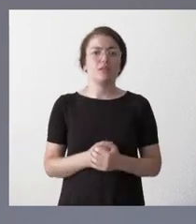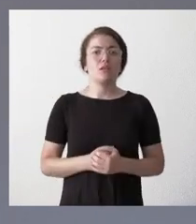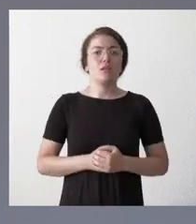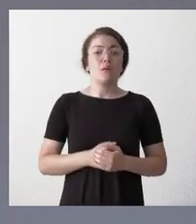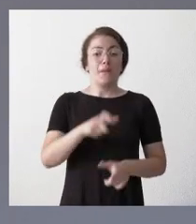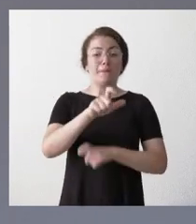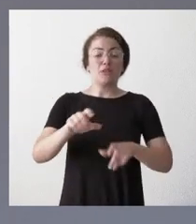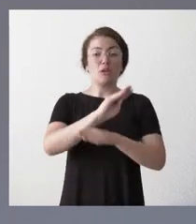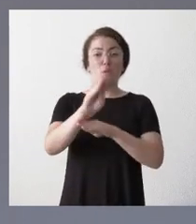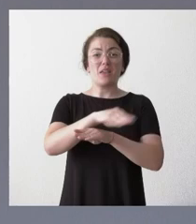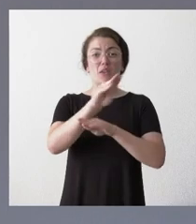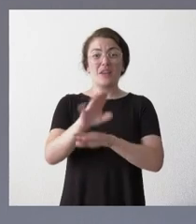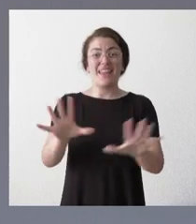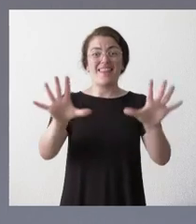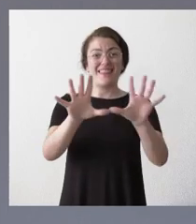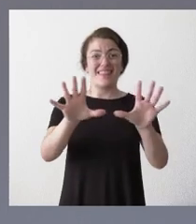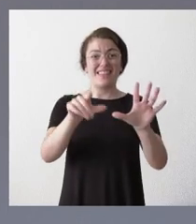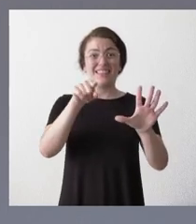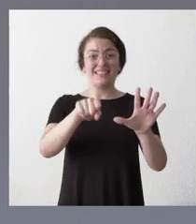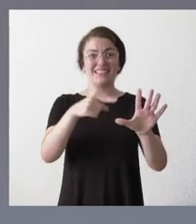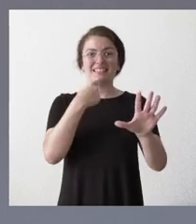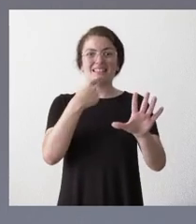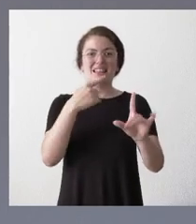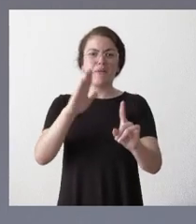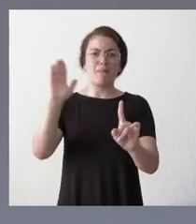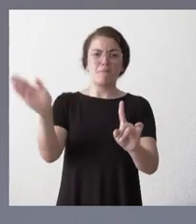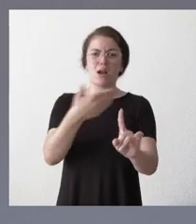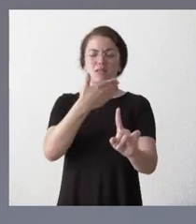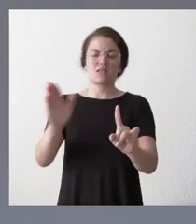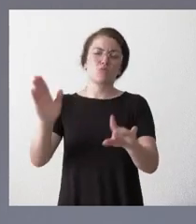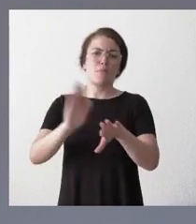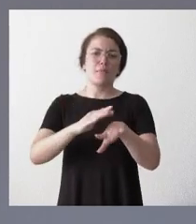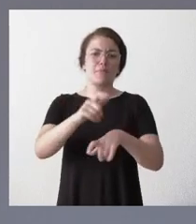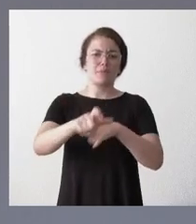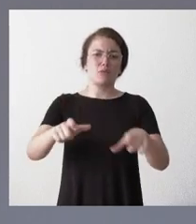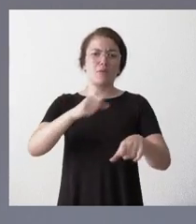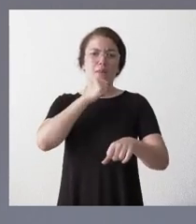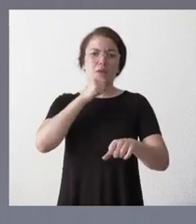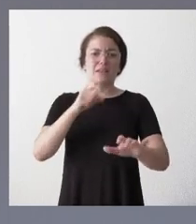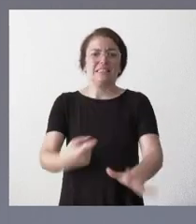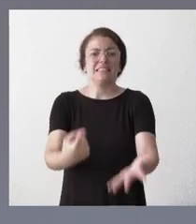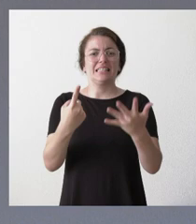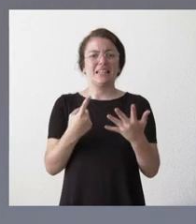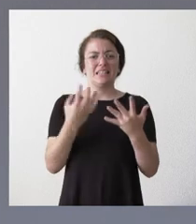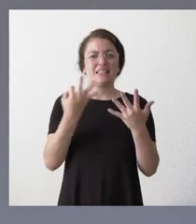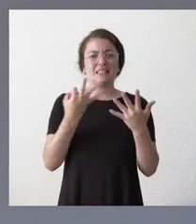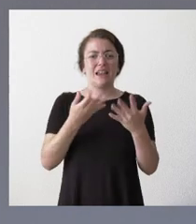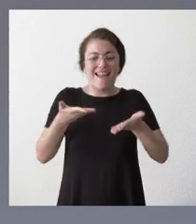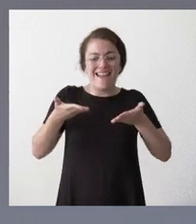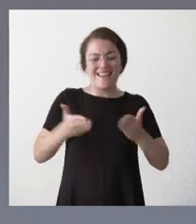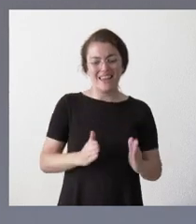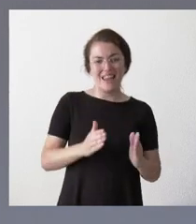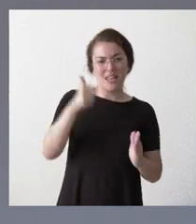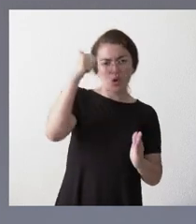que manifiestan haber incurrido en un maltrato hacia las personas mayores, 6 de ellos eran hijos o